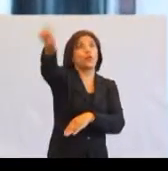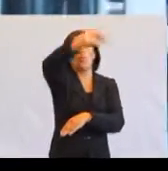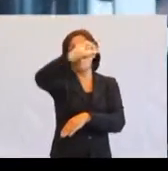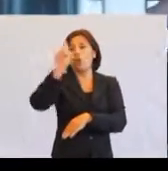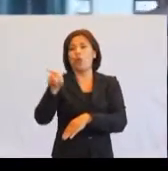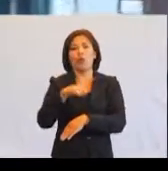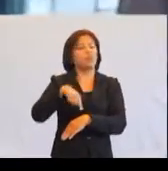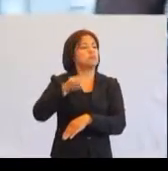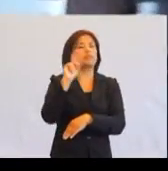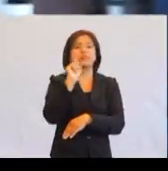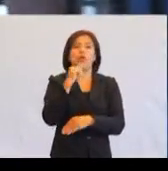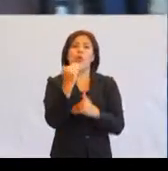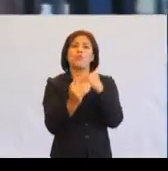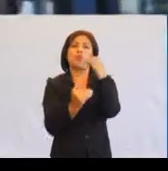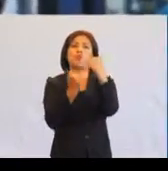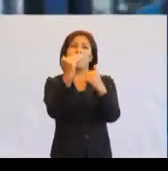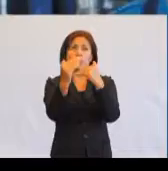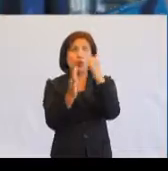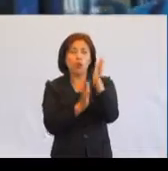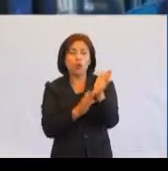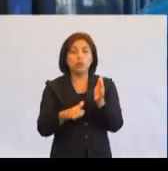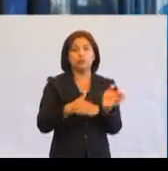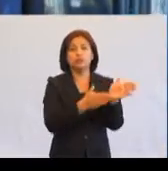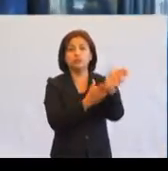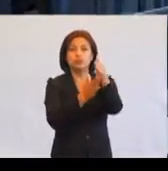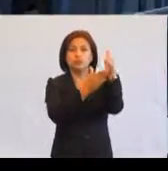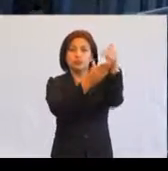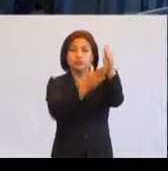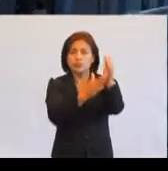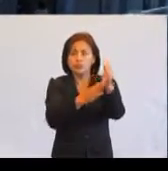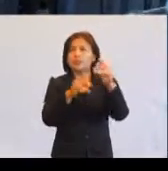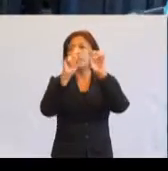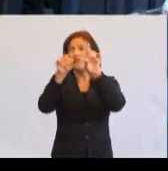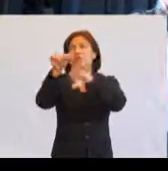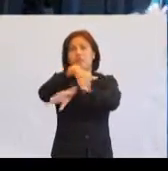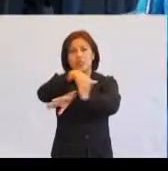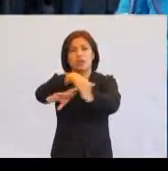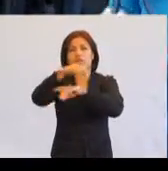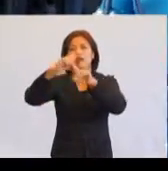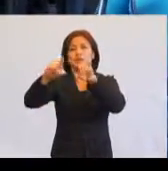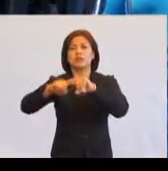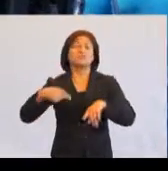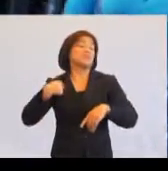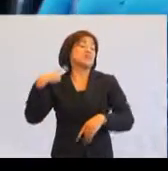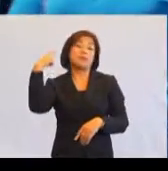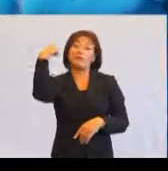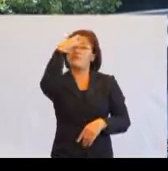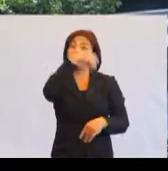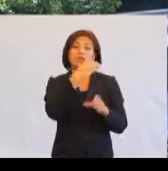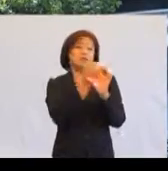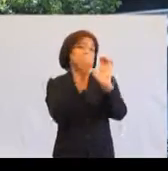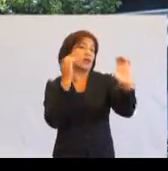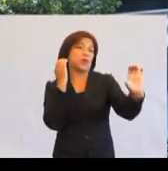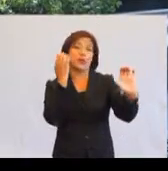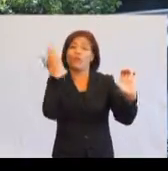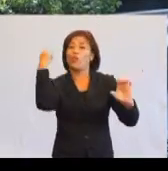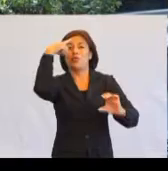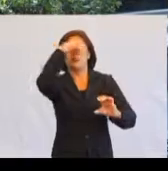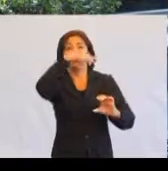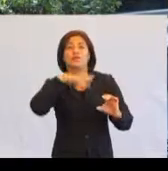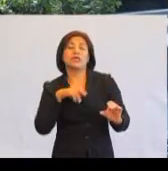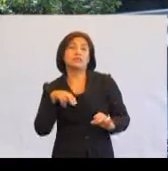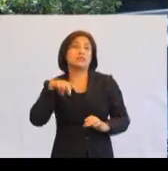ir, ¿no? Están de a poco haciendo eso, para mí es fantástico. Pero en los buses sí que es problemático la subida. Uno,